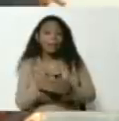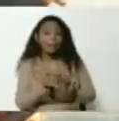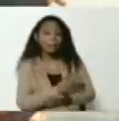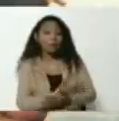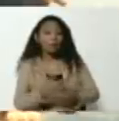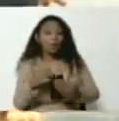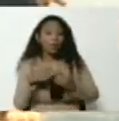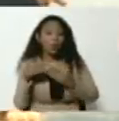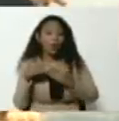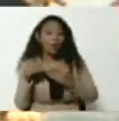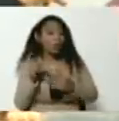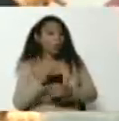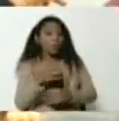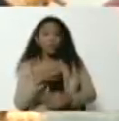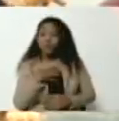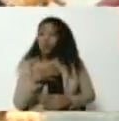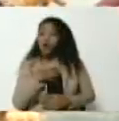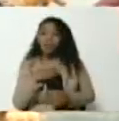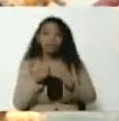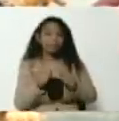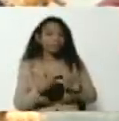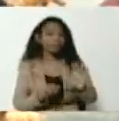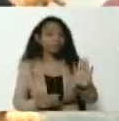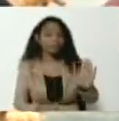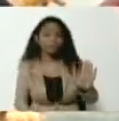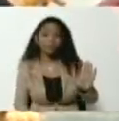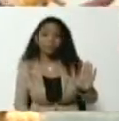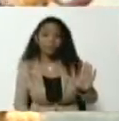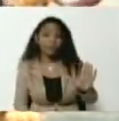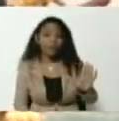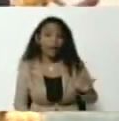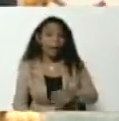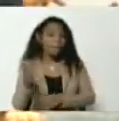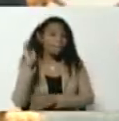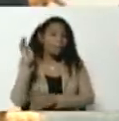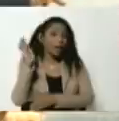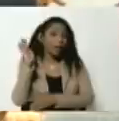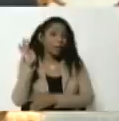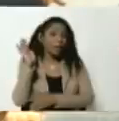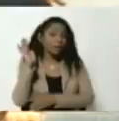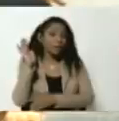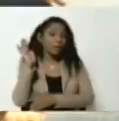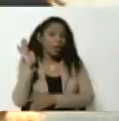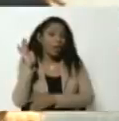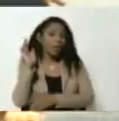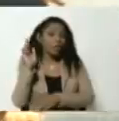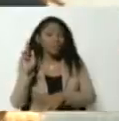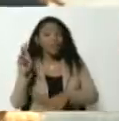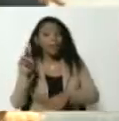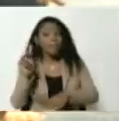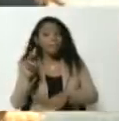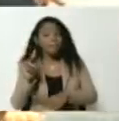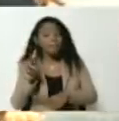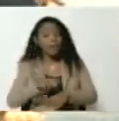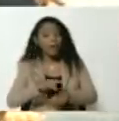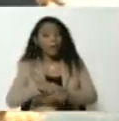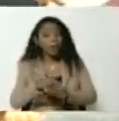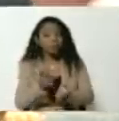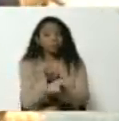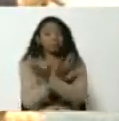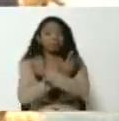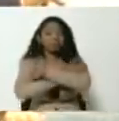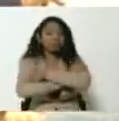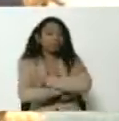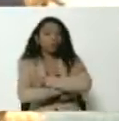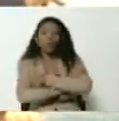dólares. No puede quedarse el Parlamento de Paraguay de brazos cruzados con este tema,